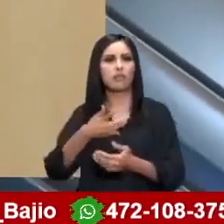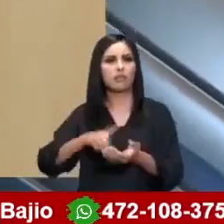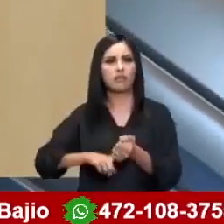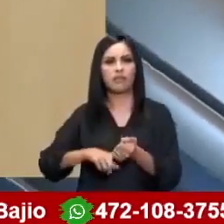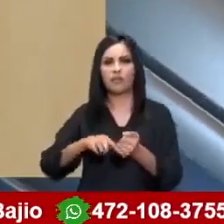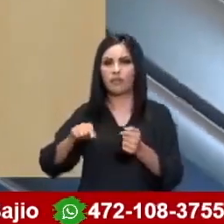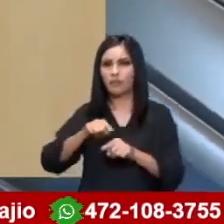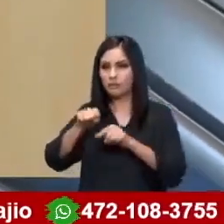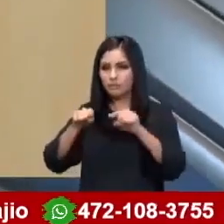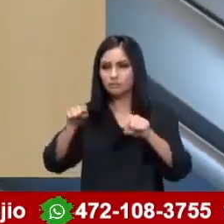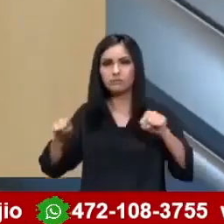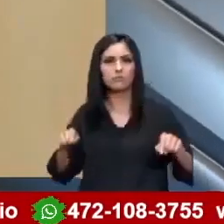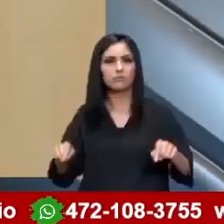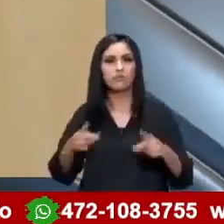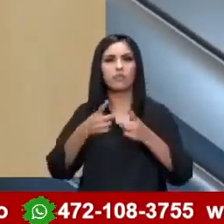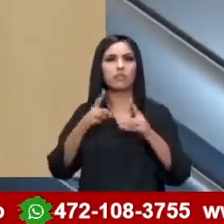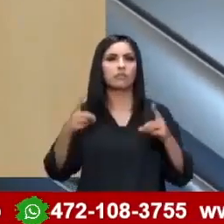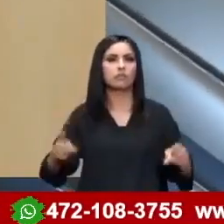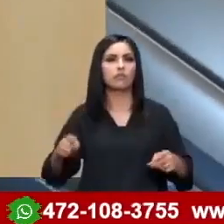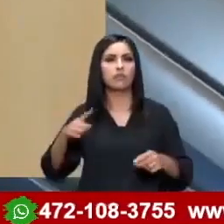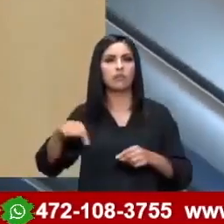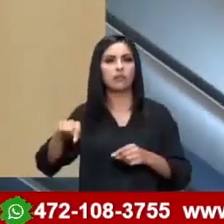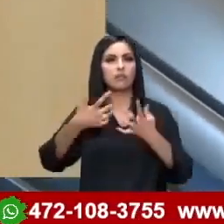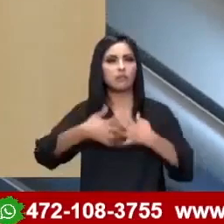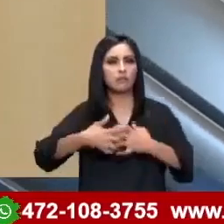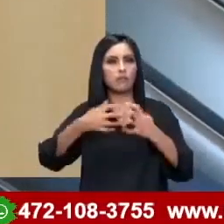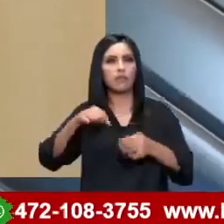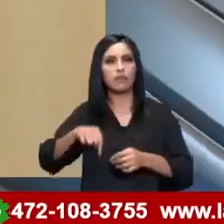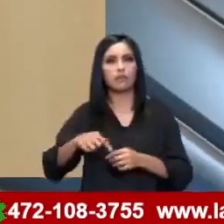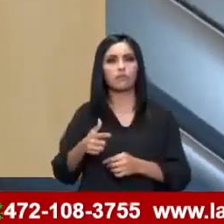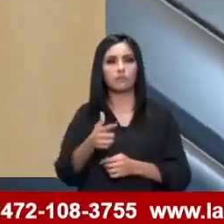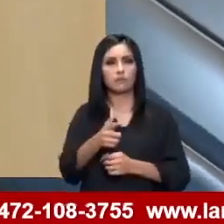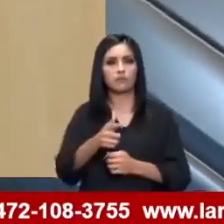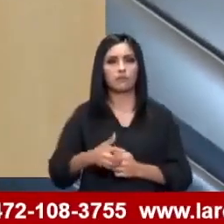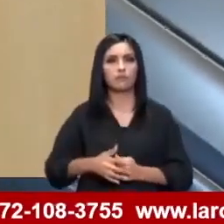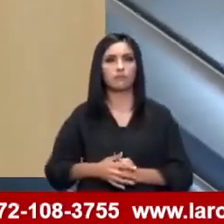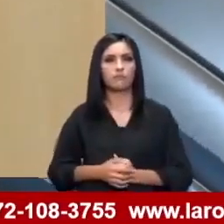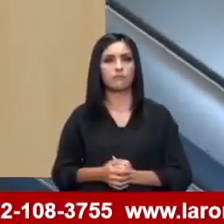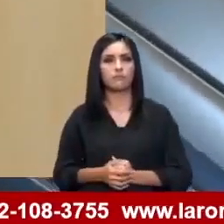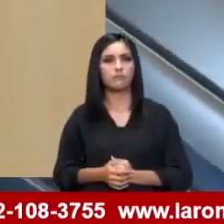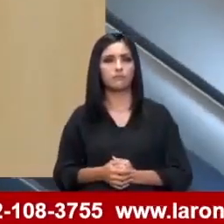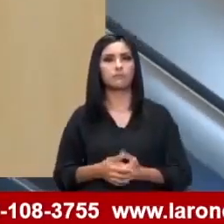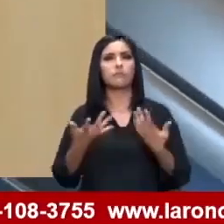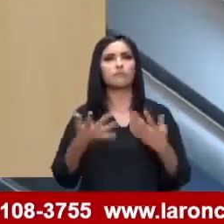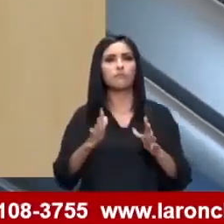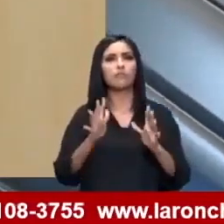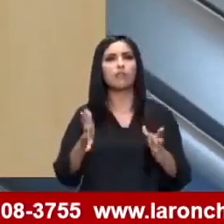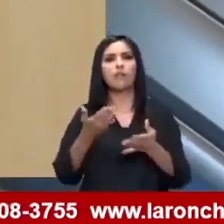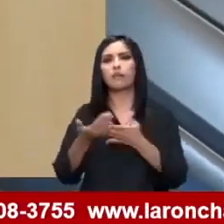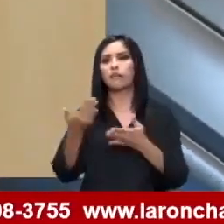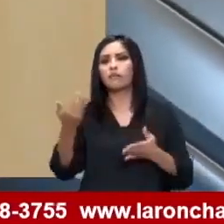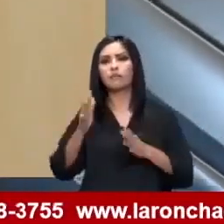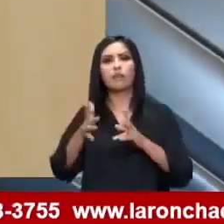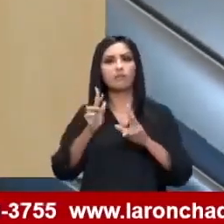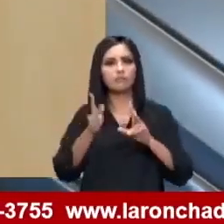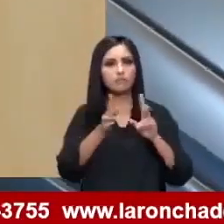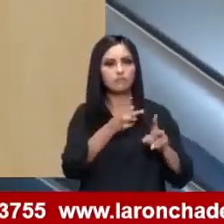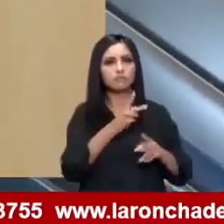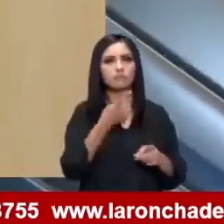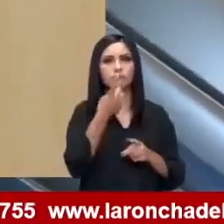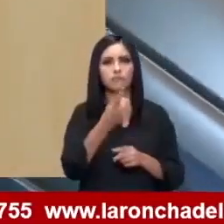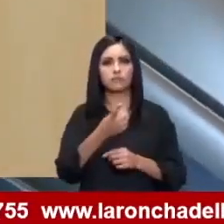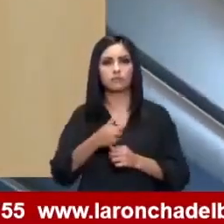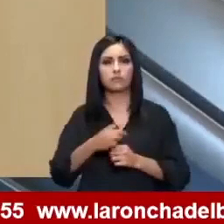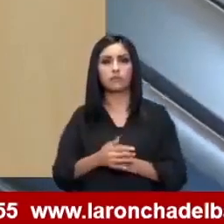encuentran alrededor de los desarrollos industriales de Guanajuato lo hemos hablado antes y